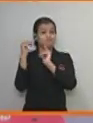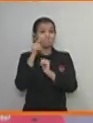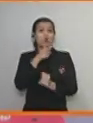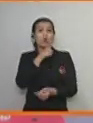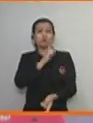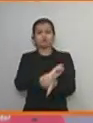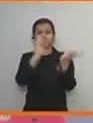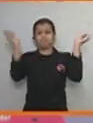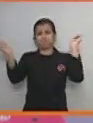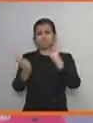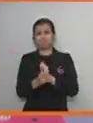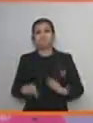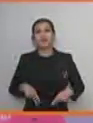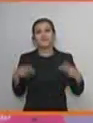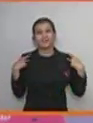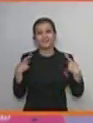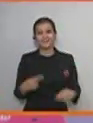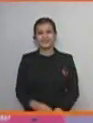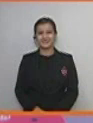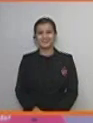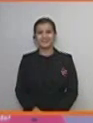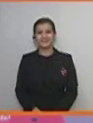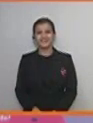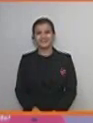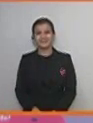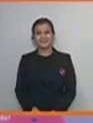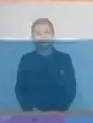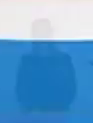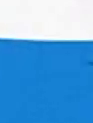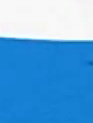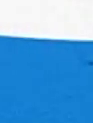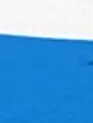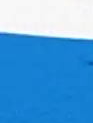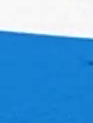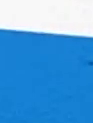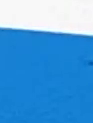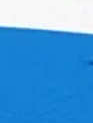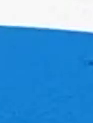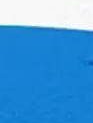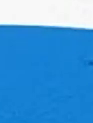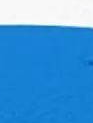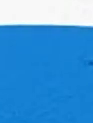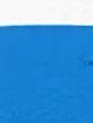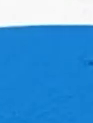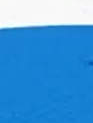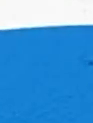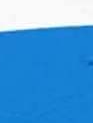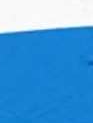esperanza, Loto te cambia la vida. Juega creyendo.